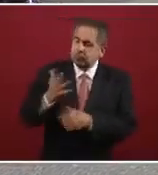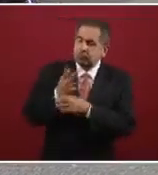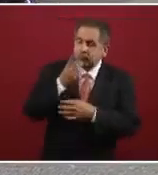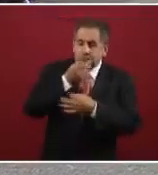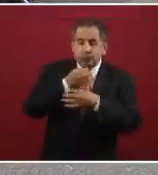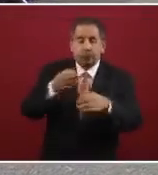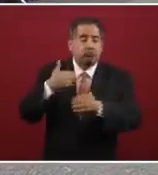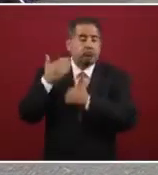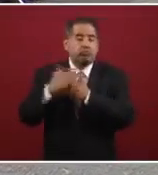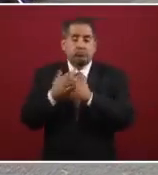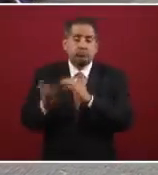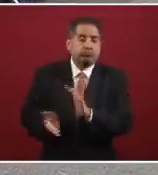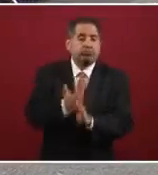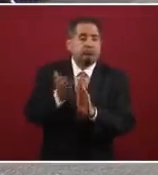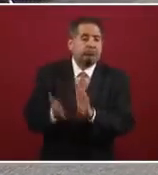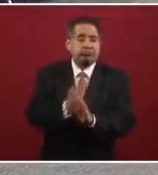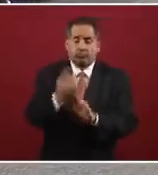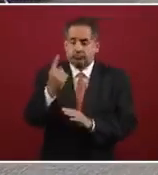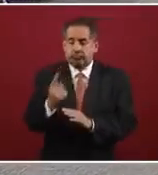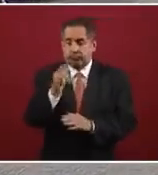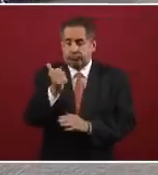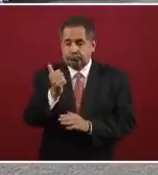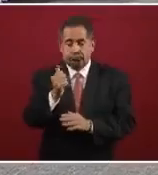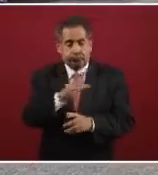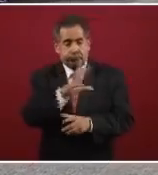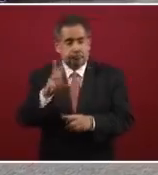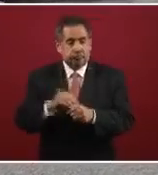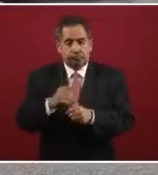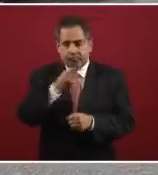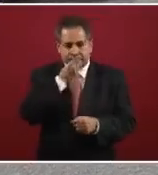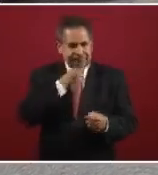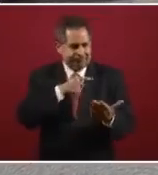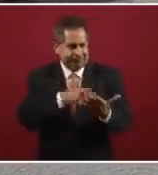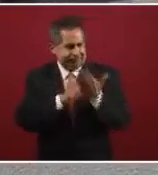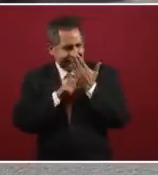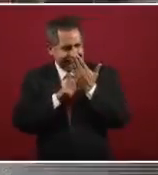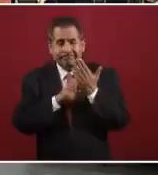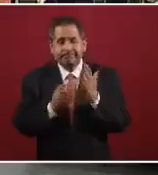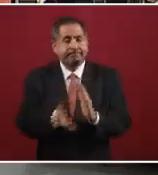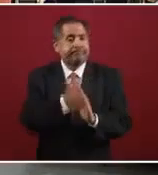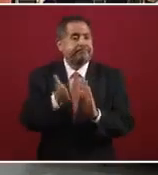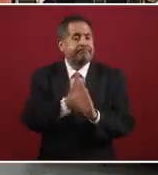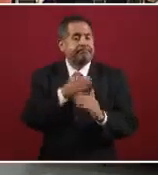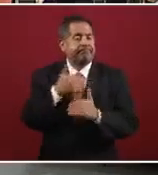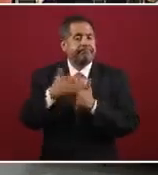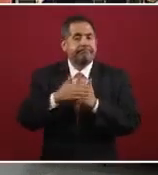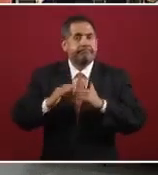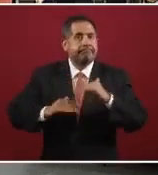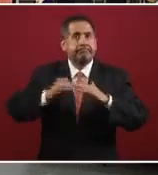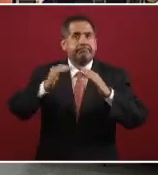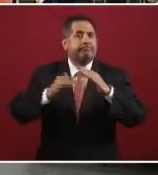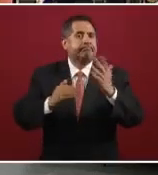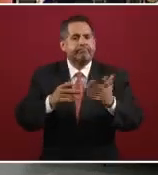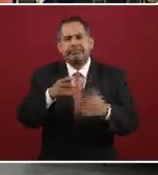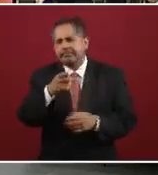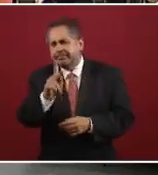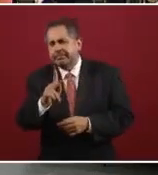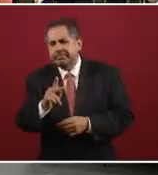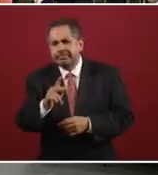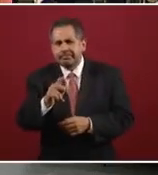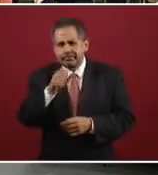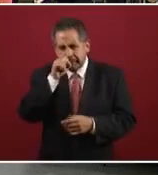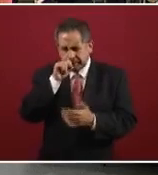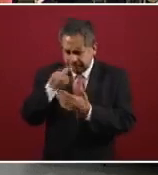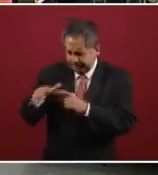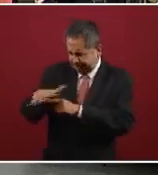una fecha de construcción para el primero de agosto con las licitaciones que nos acaba de anunciar sin embargo la evaluación de la